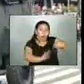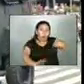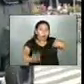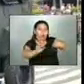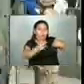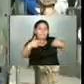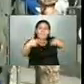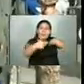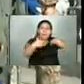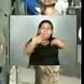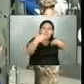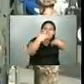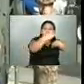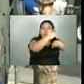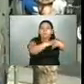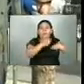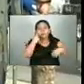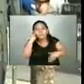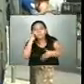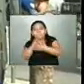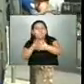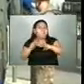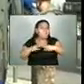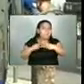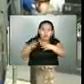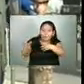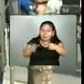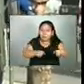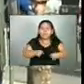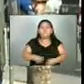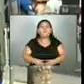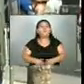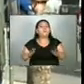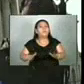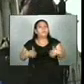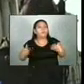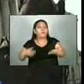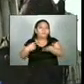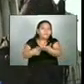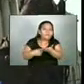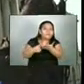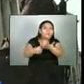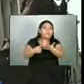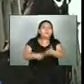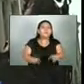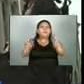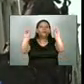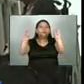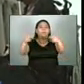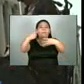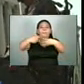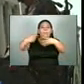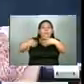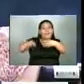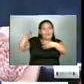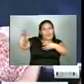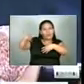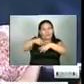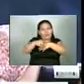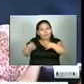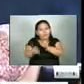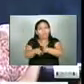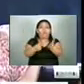que serán utilizados para el combate a las pandillas y otras tareas de seguridad. Y es que la discusión de este dictamen encendió el debate en el Pleno